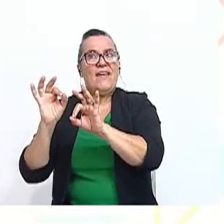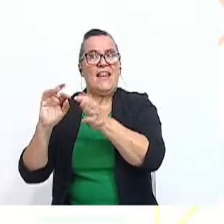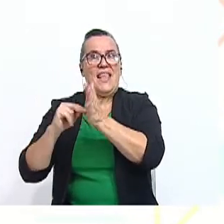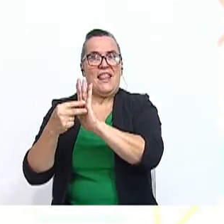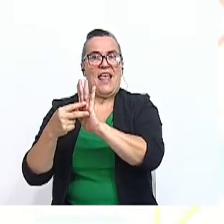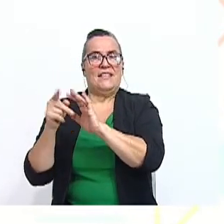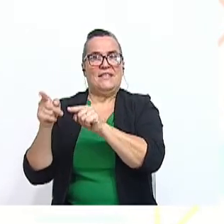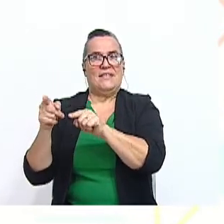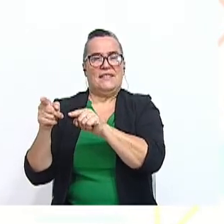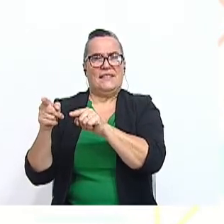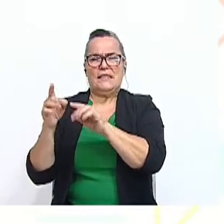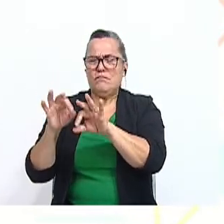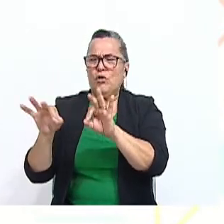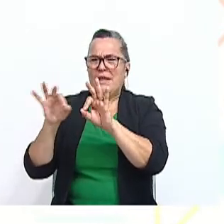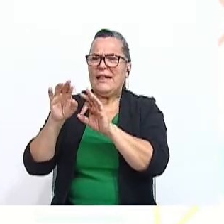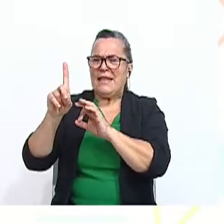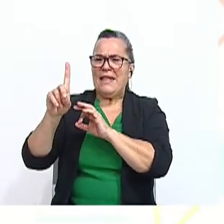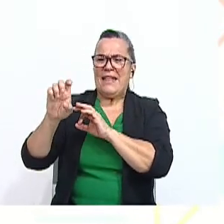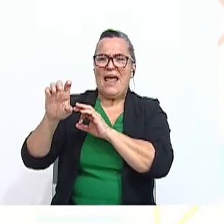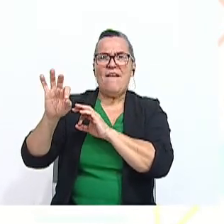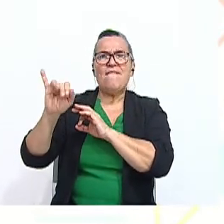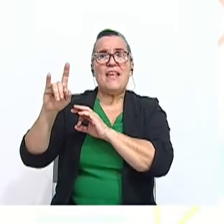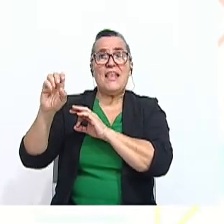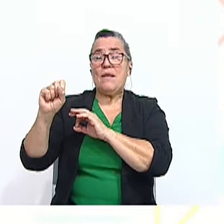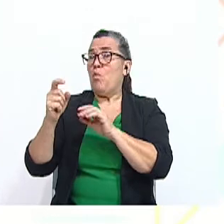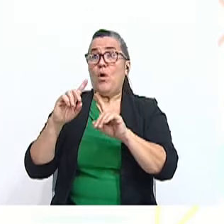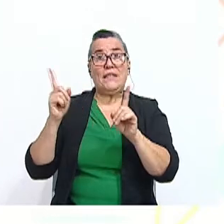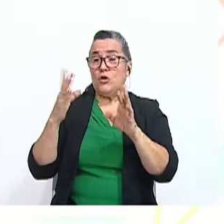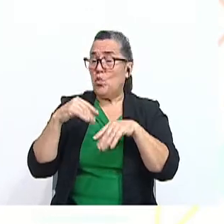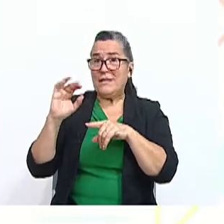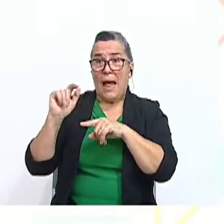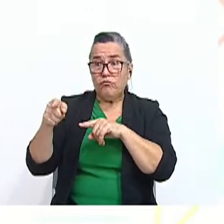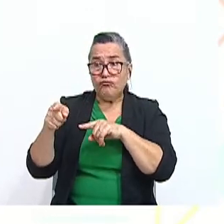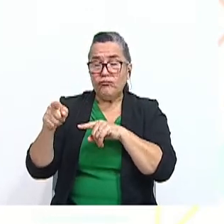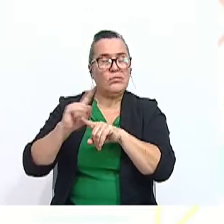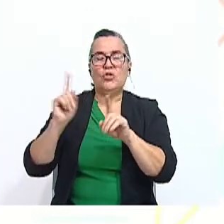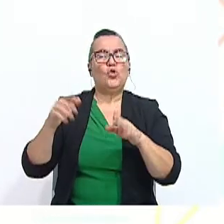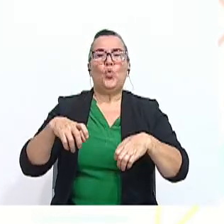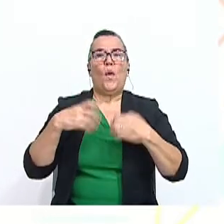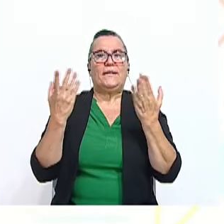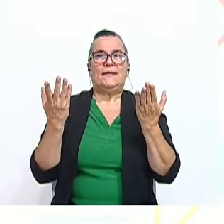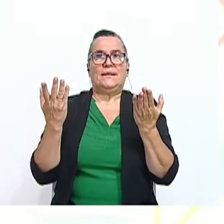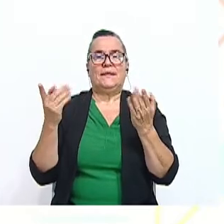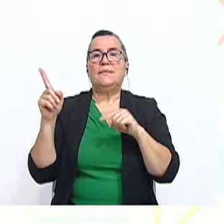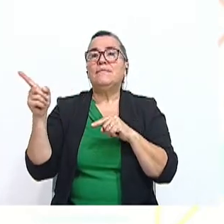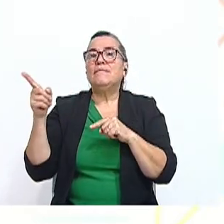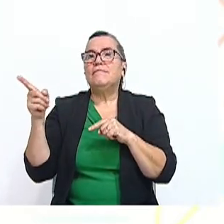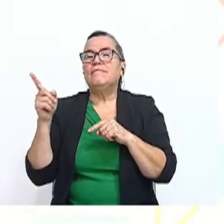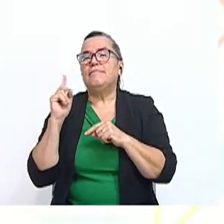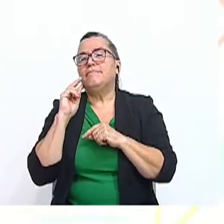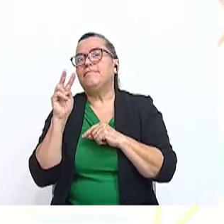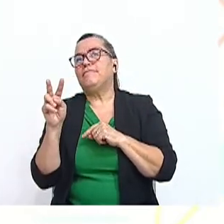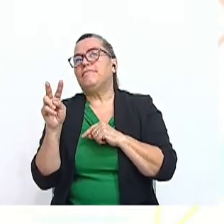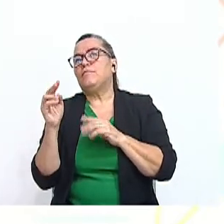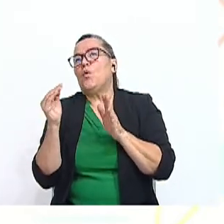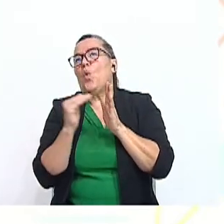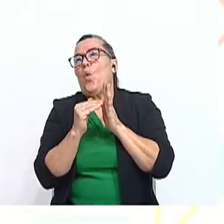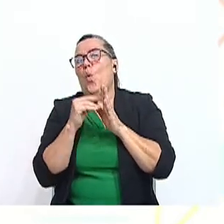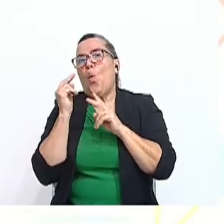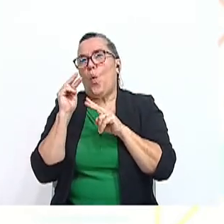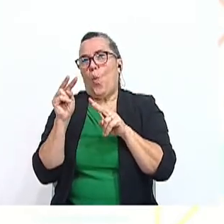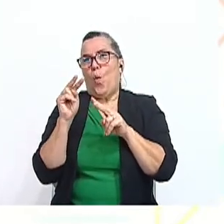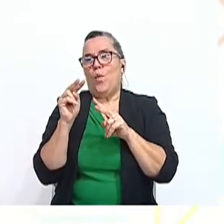importantísimo porque de otra forma no existiría tal composición. Pero veámoslo un poquito mejor